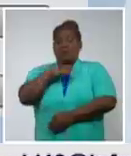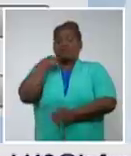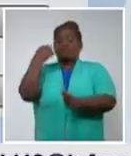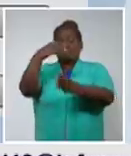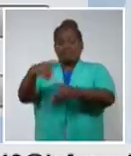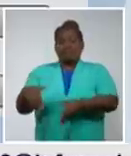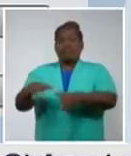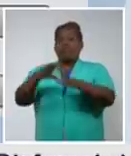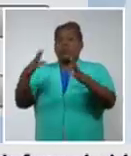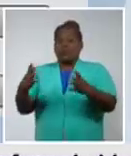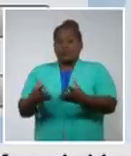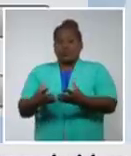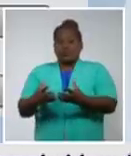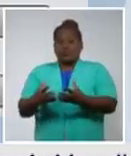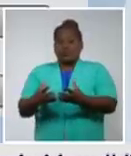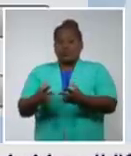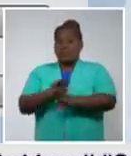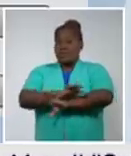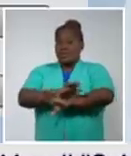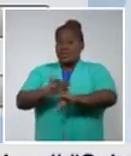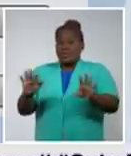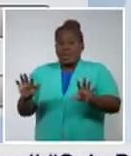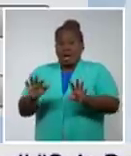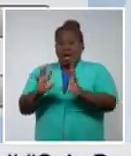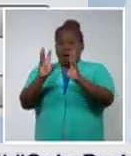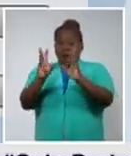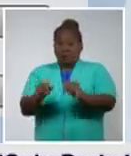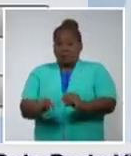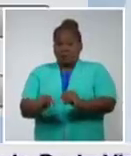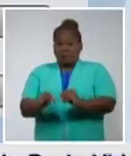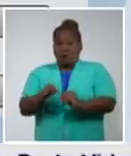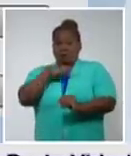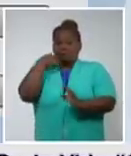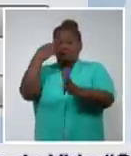mundo, pues ya la cifra de fallecidos se acumulan